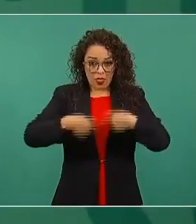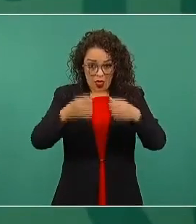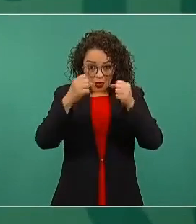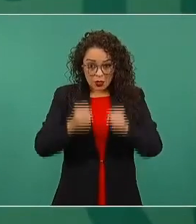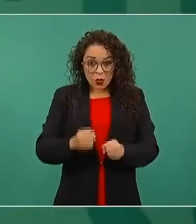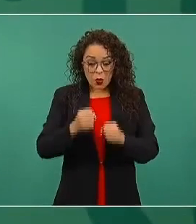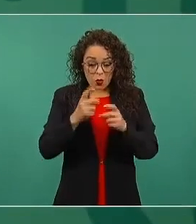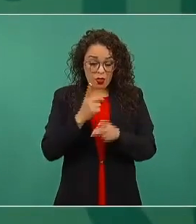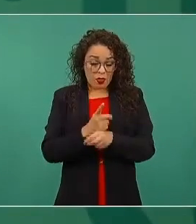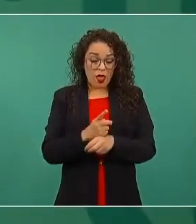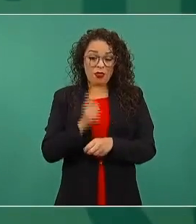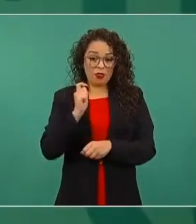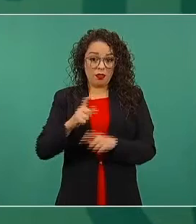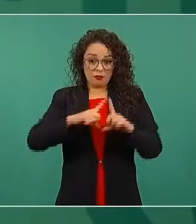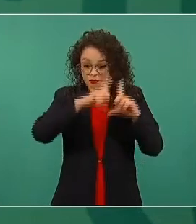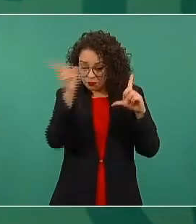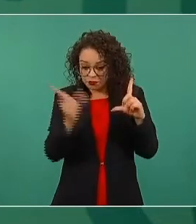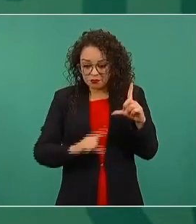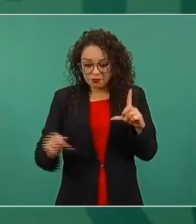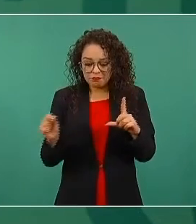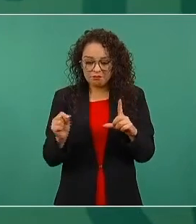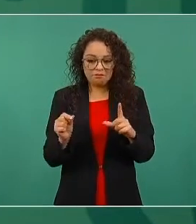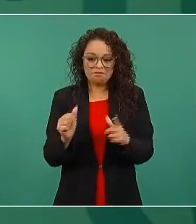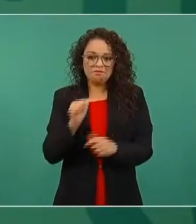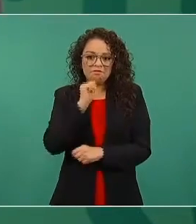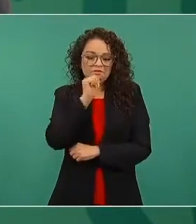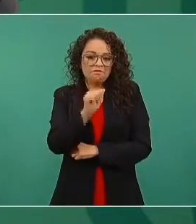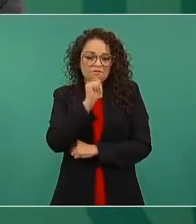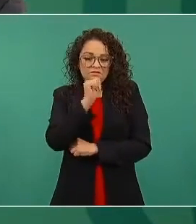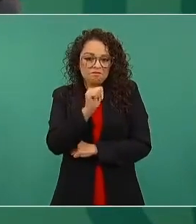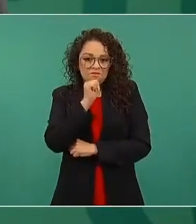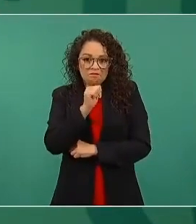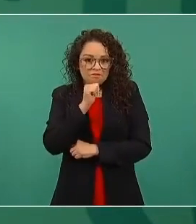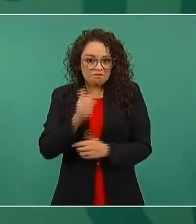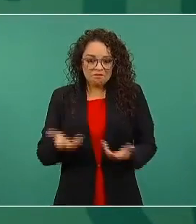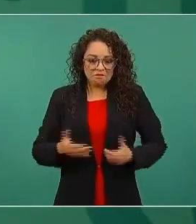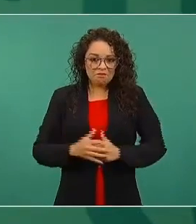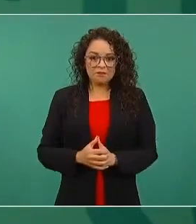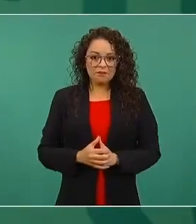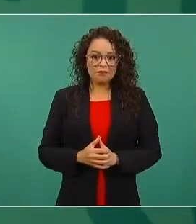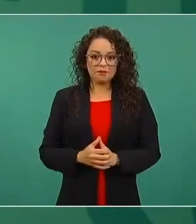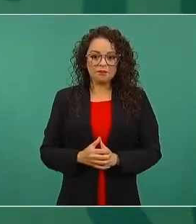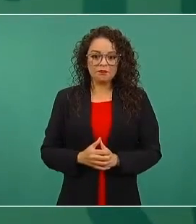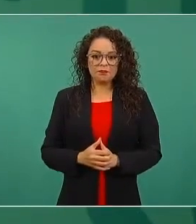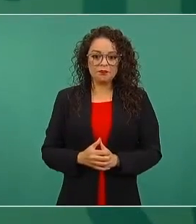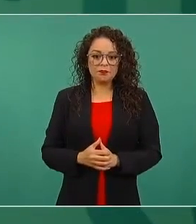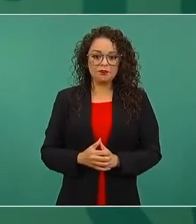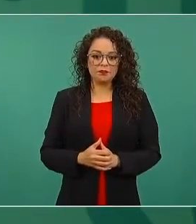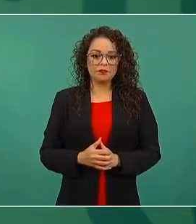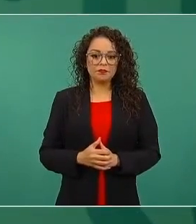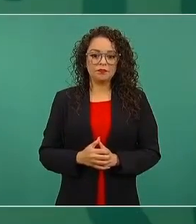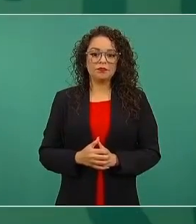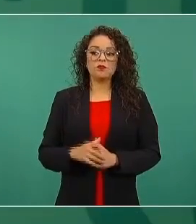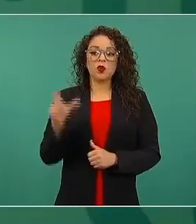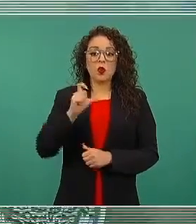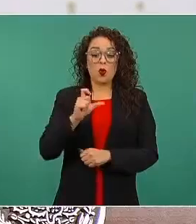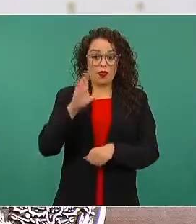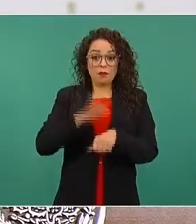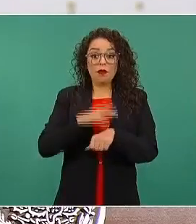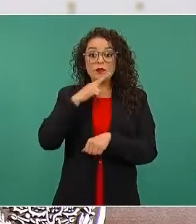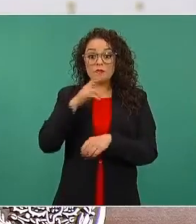seguridad al pueblo. En su mejor momento llegó a tener 40 mil elementos, 20